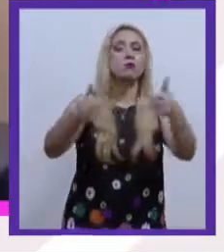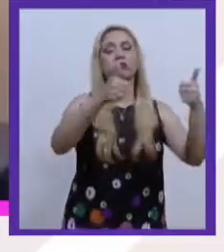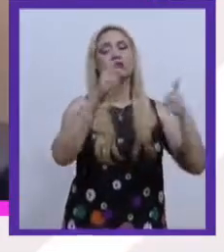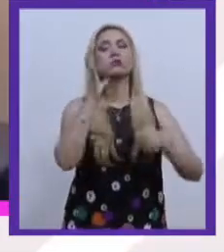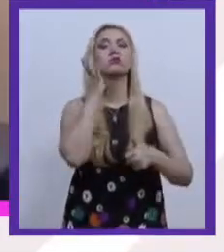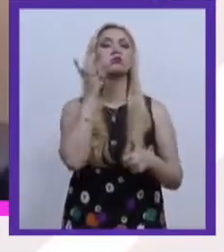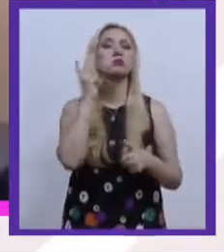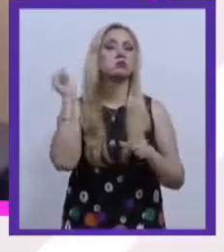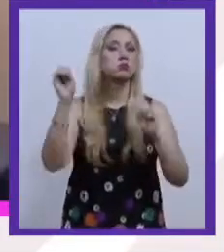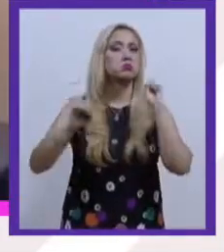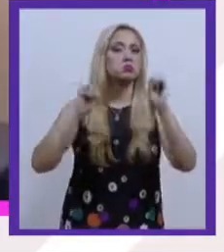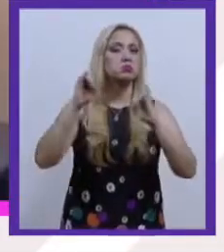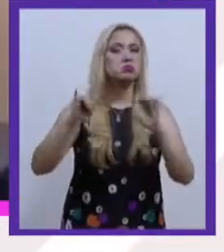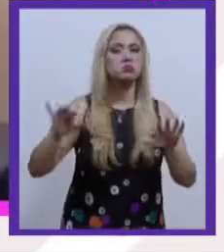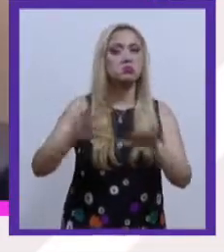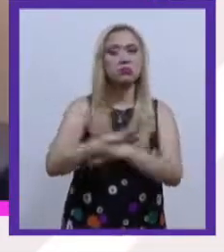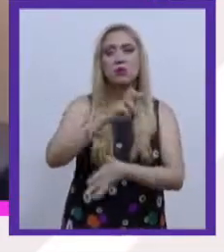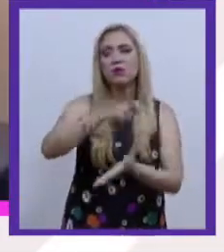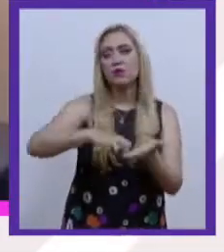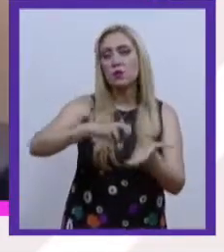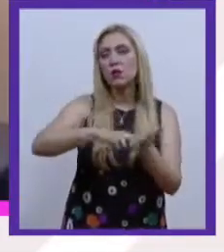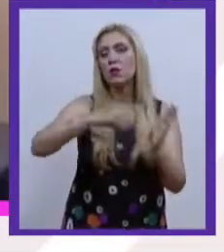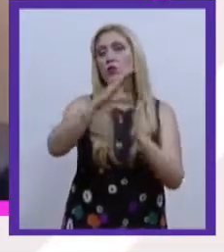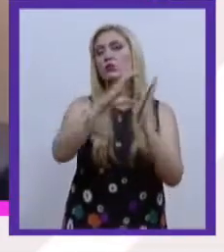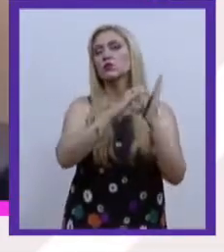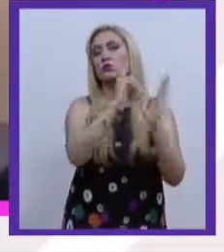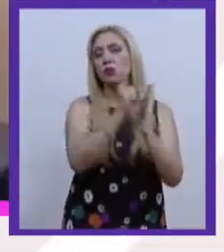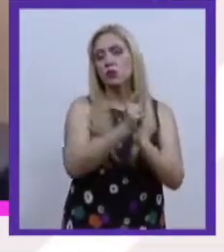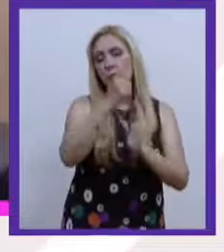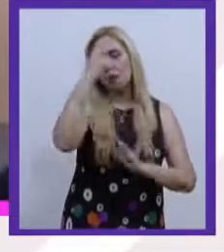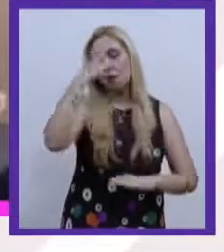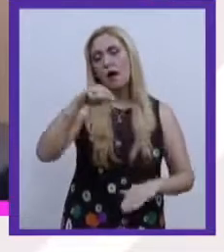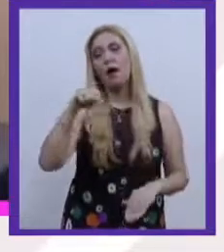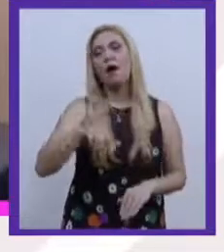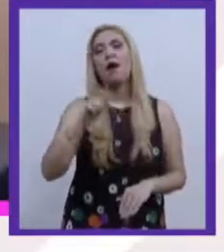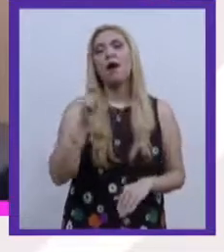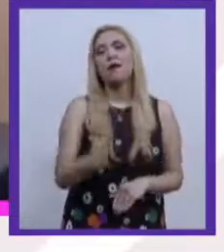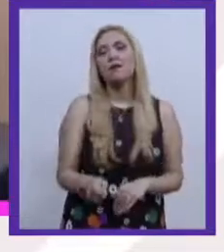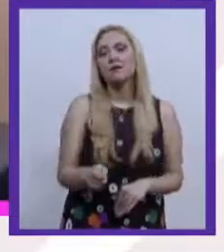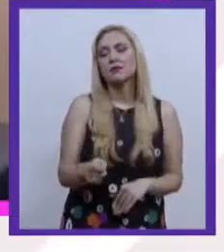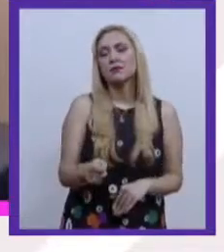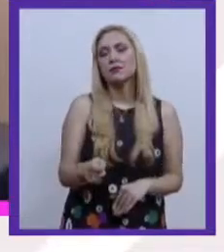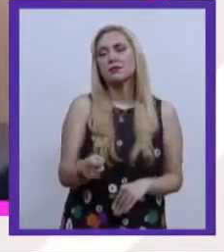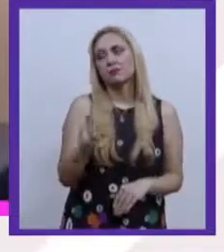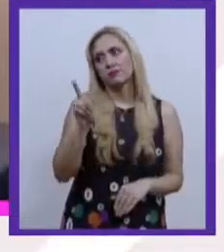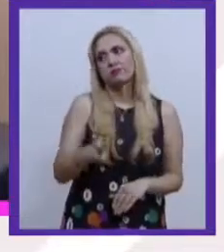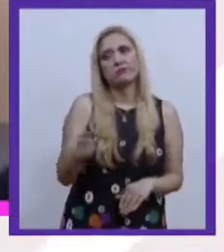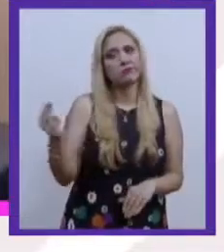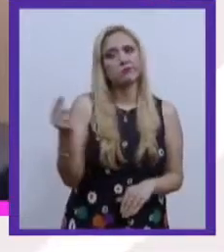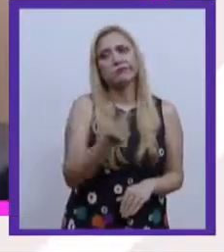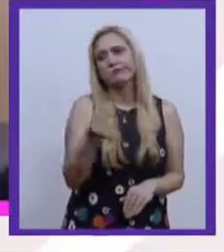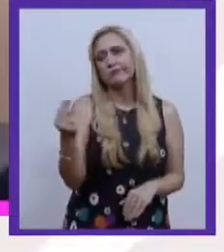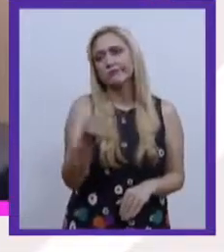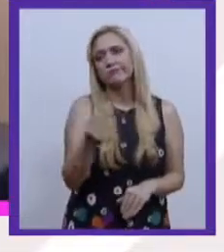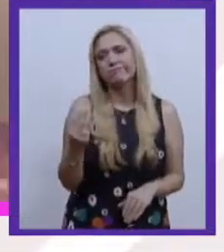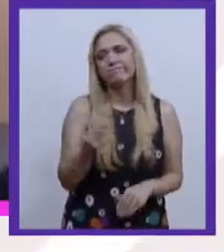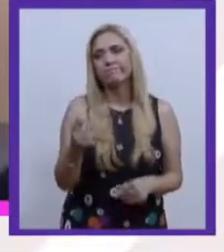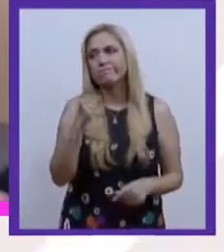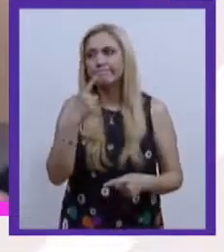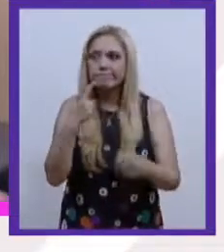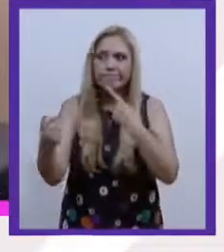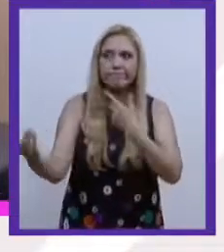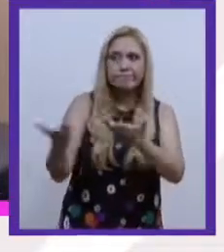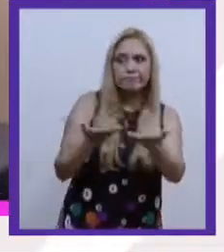Cámara de Diputados en esta reforma constitucional que generó consensos. Por supuesto hubo necesidad de llegar a negociaciones